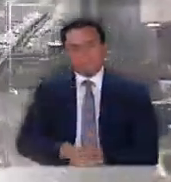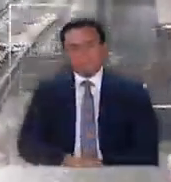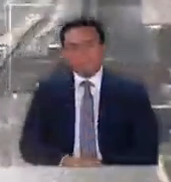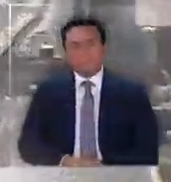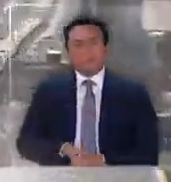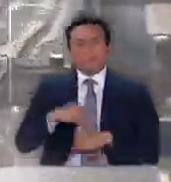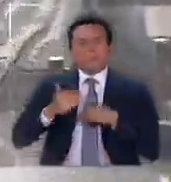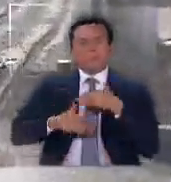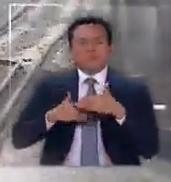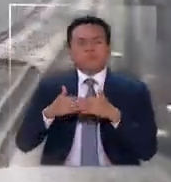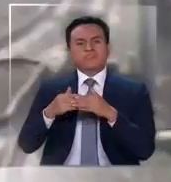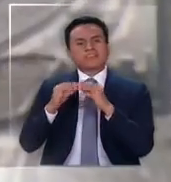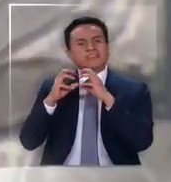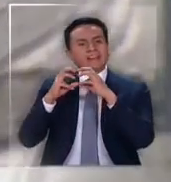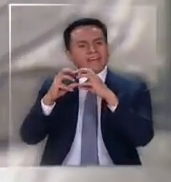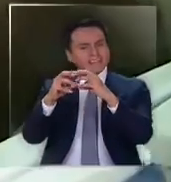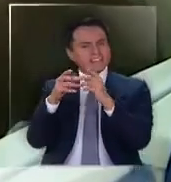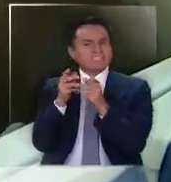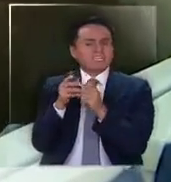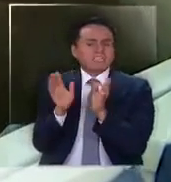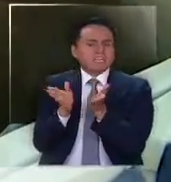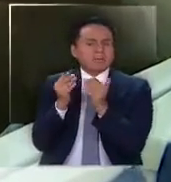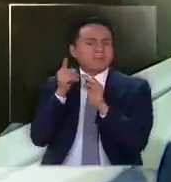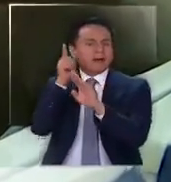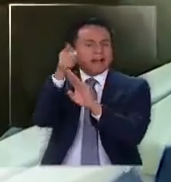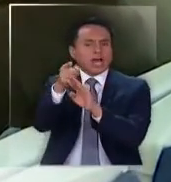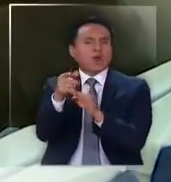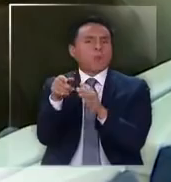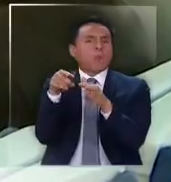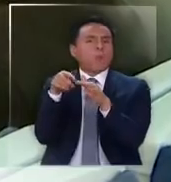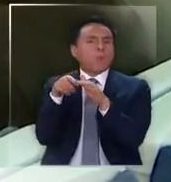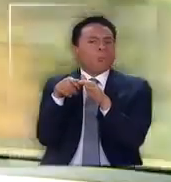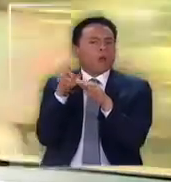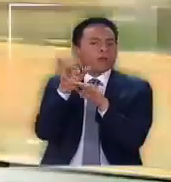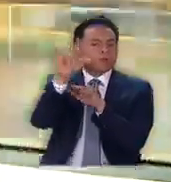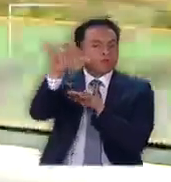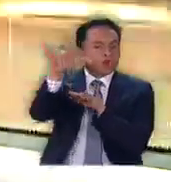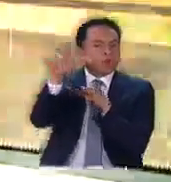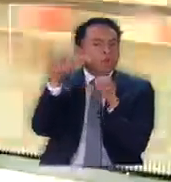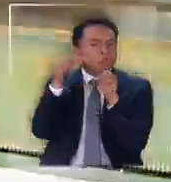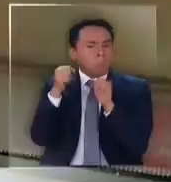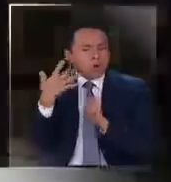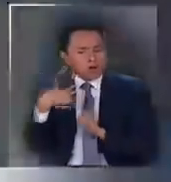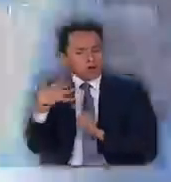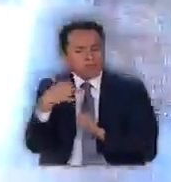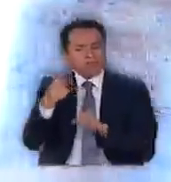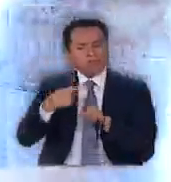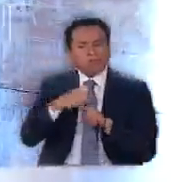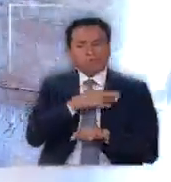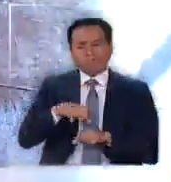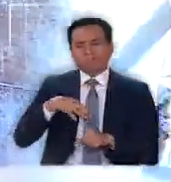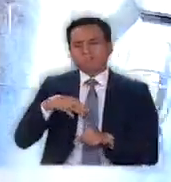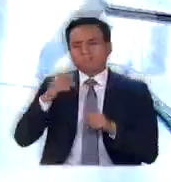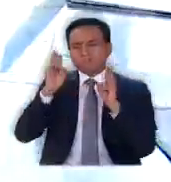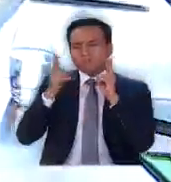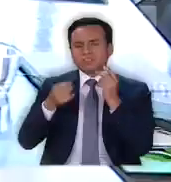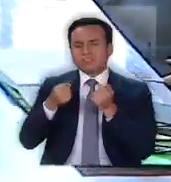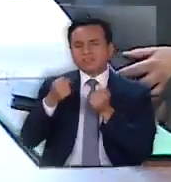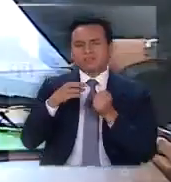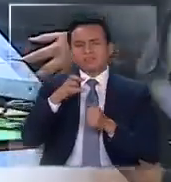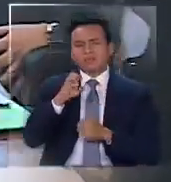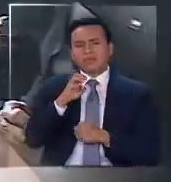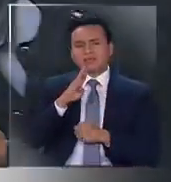Sacar adelante un tren ligero para el aeropuerto será una de las prioridades para el exministro de Transportes Pedro